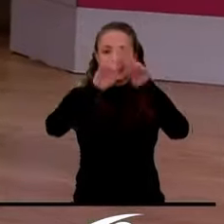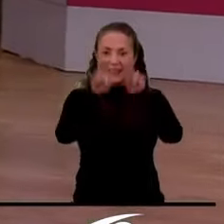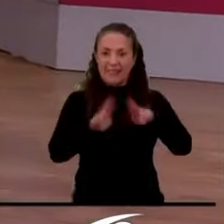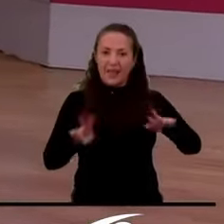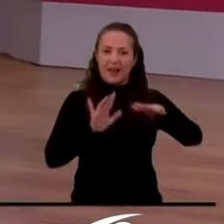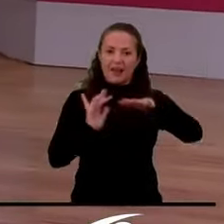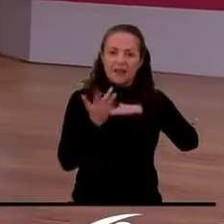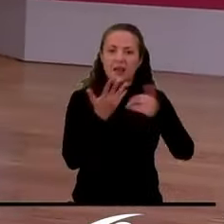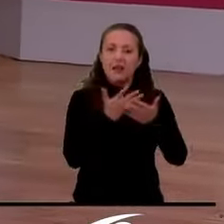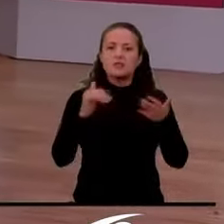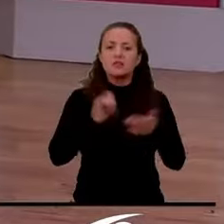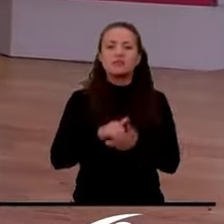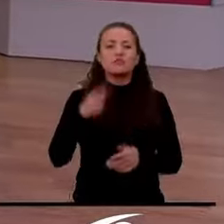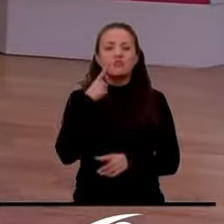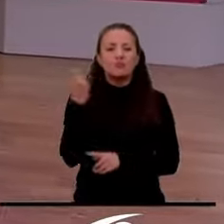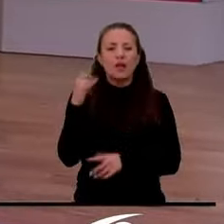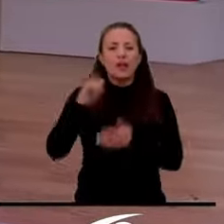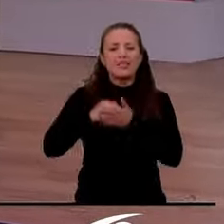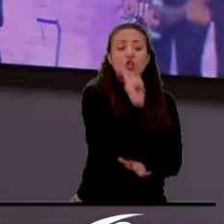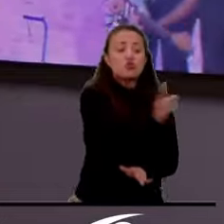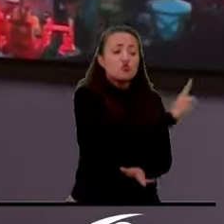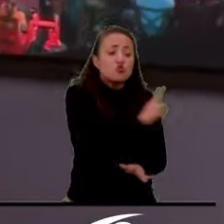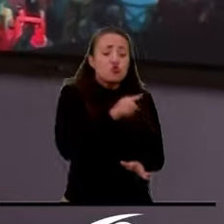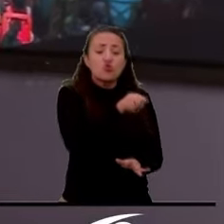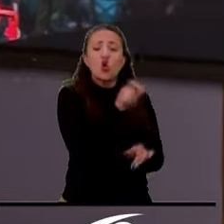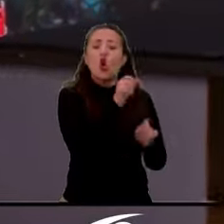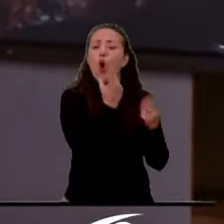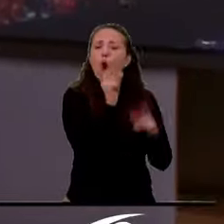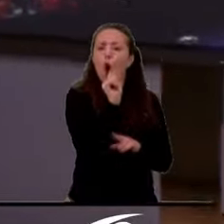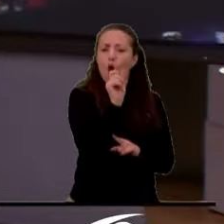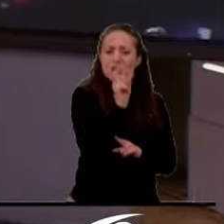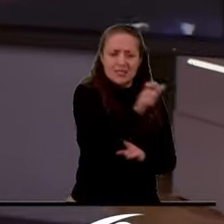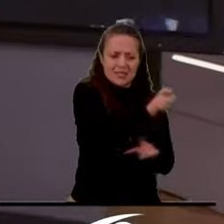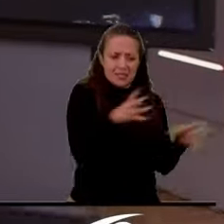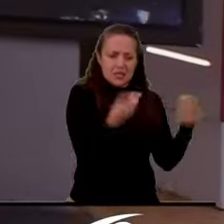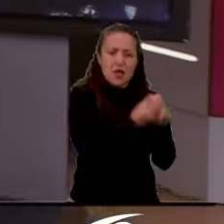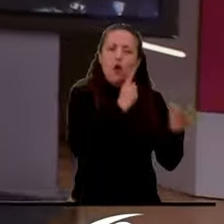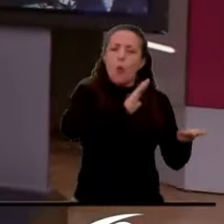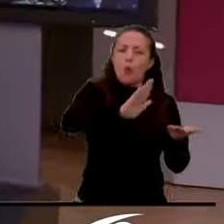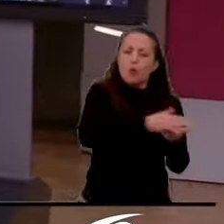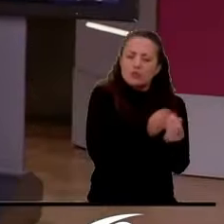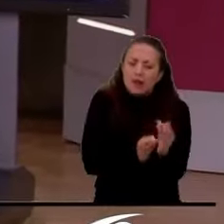video publicado del Real Madrid, el equipo de fútbol español. Mensaje a través de la música. Un abrazo y feliz tarde.